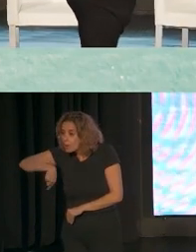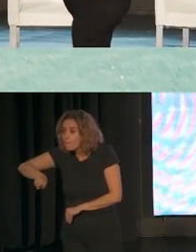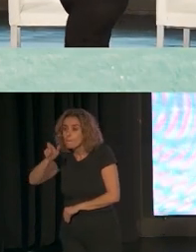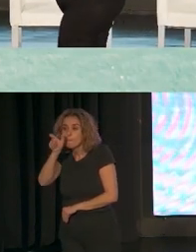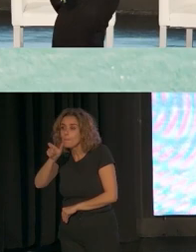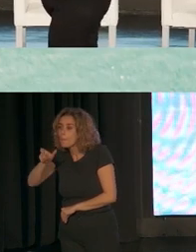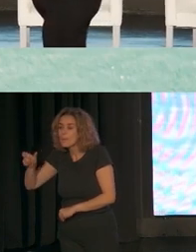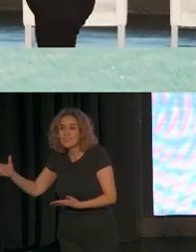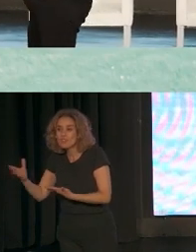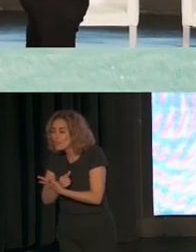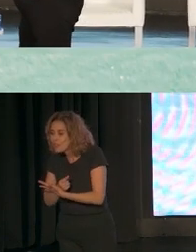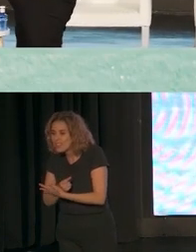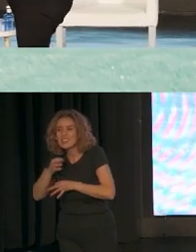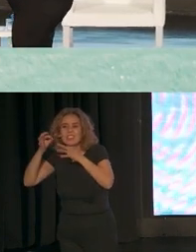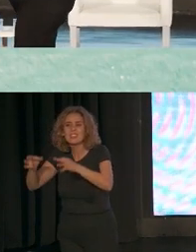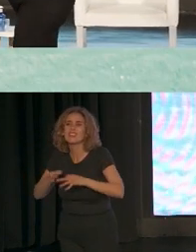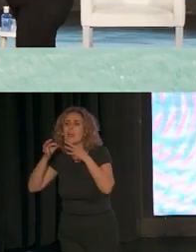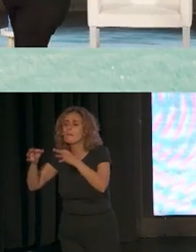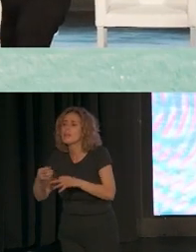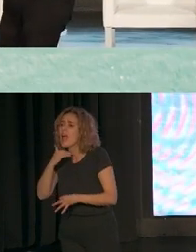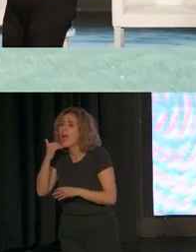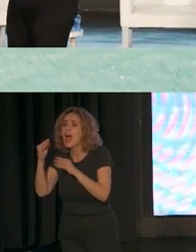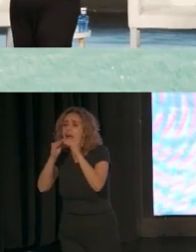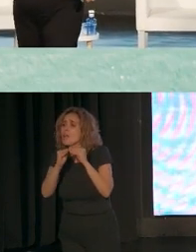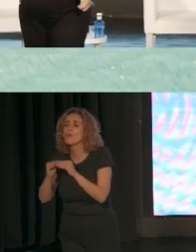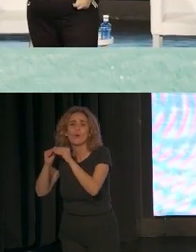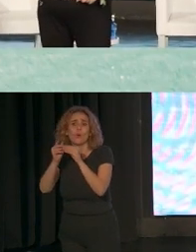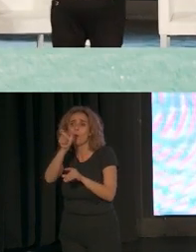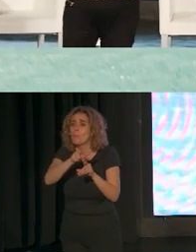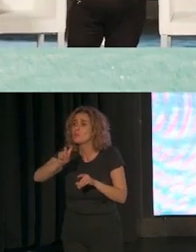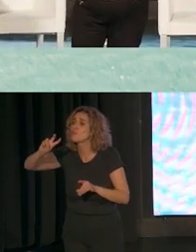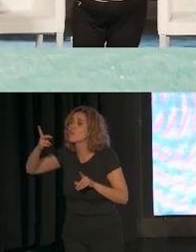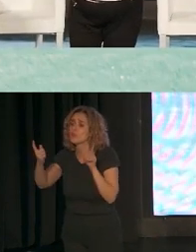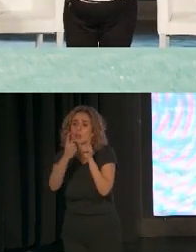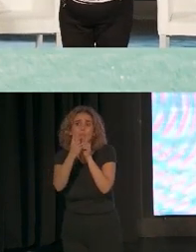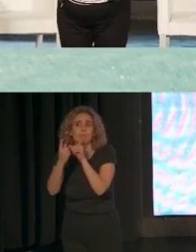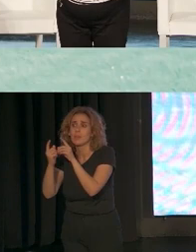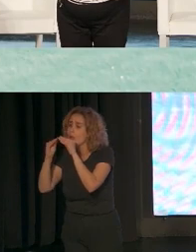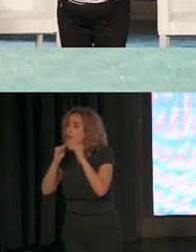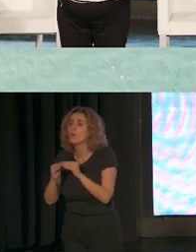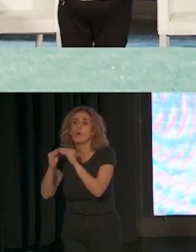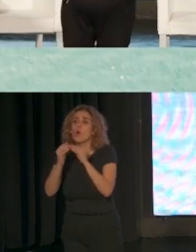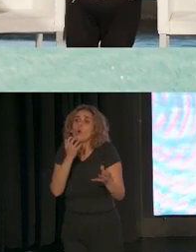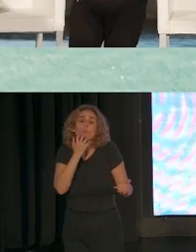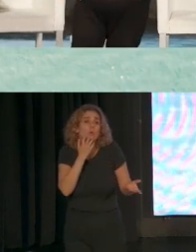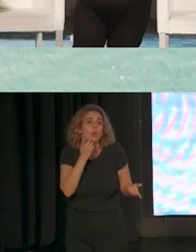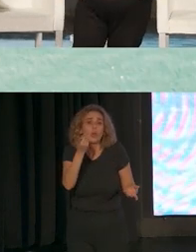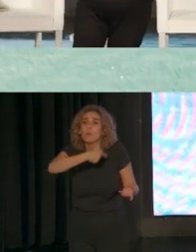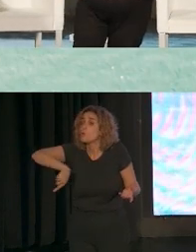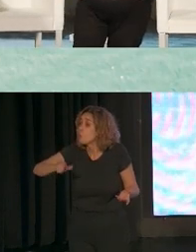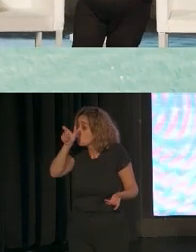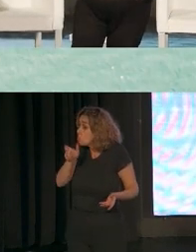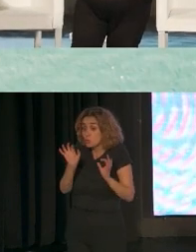personas vamos a tener siempre algo en común con el resto de las personas como por ejemplo pues que todos somos